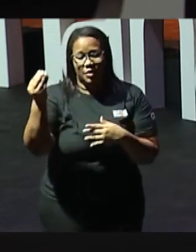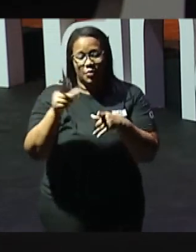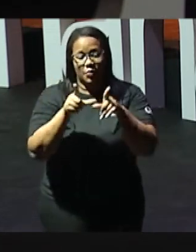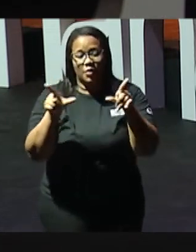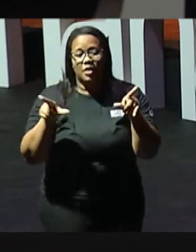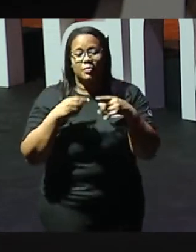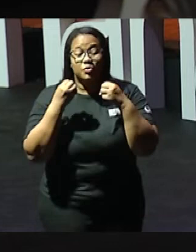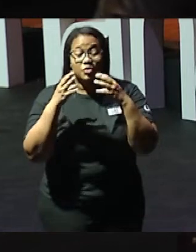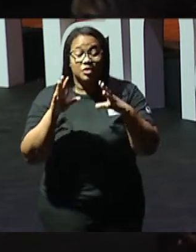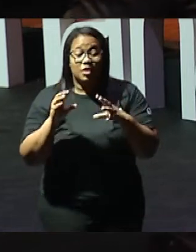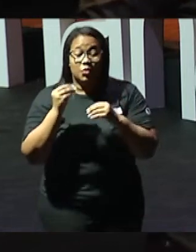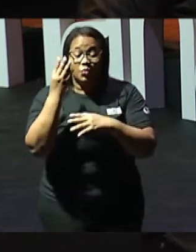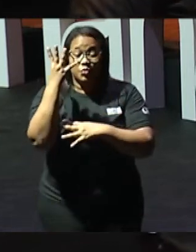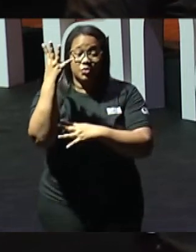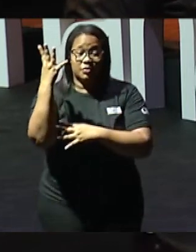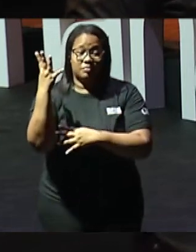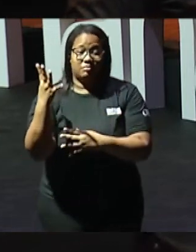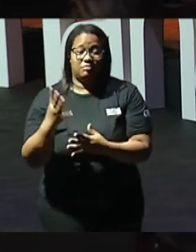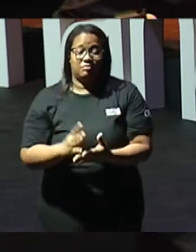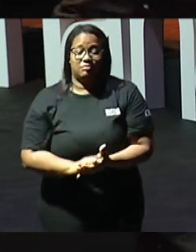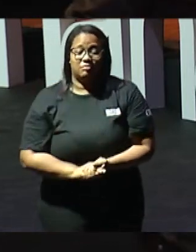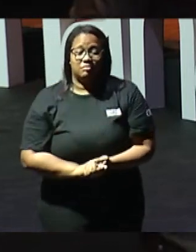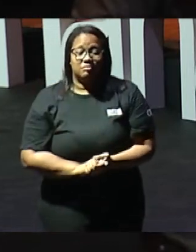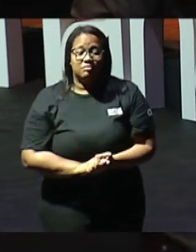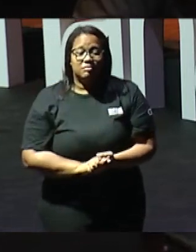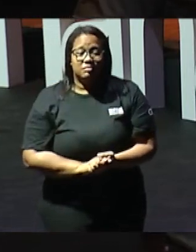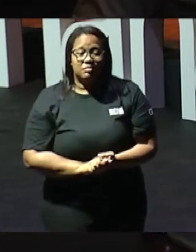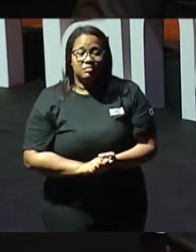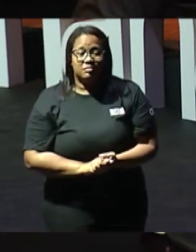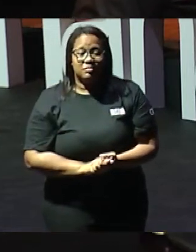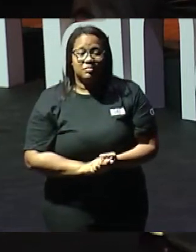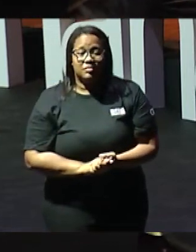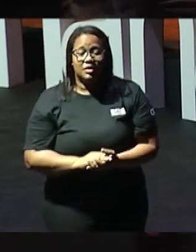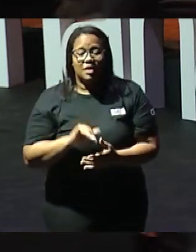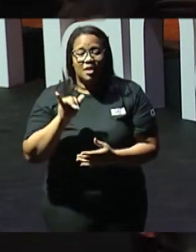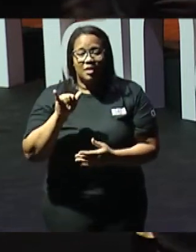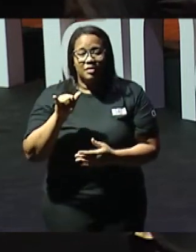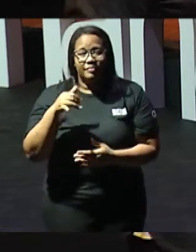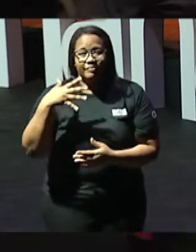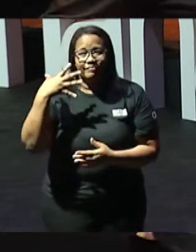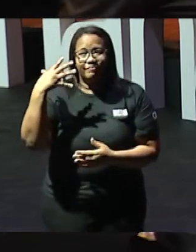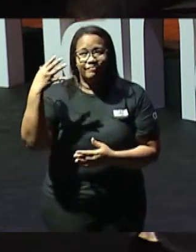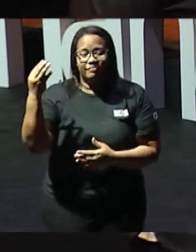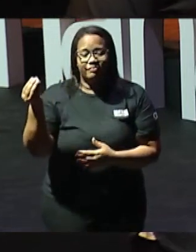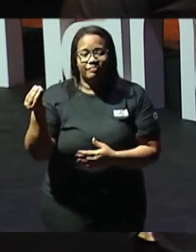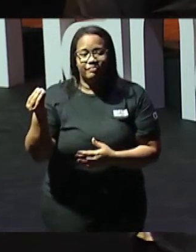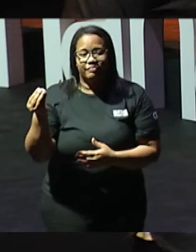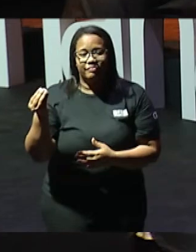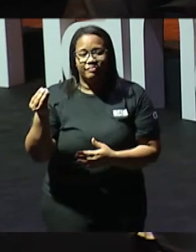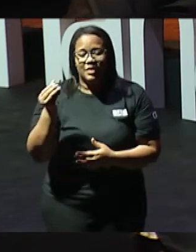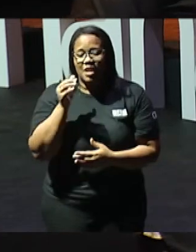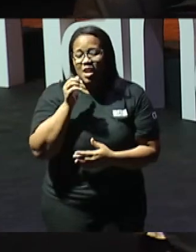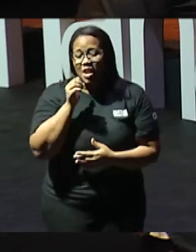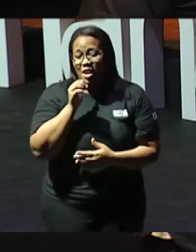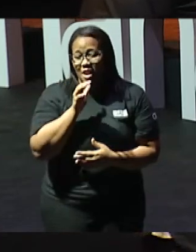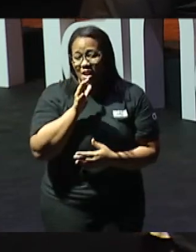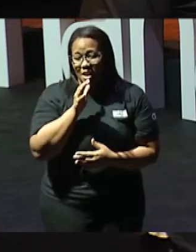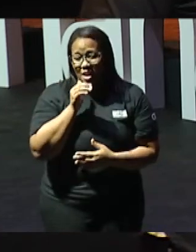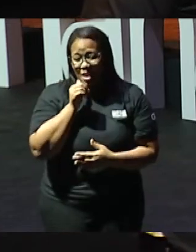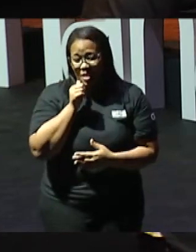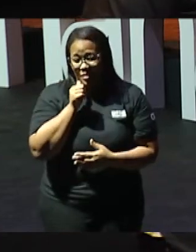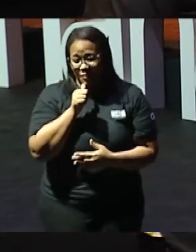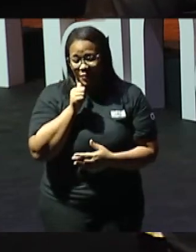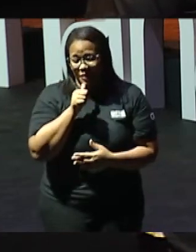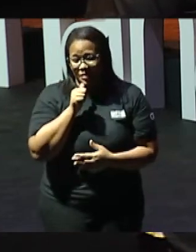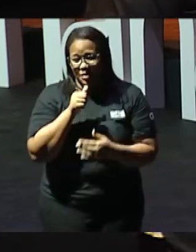supongo y ahí se fue mi fan número uno la mujer que me apoyó en todo lo que yo